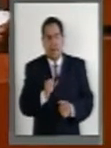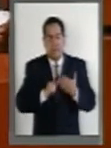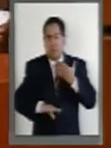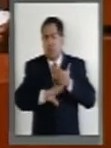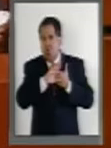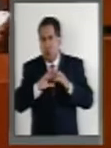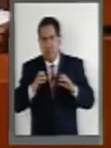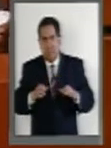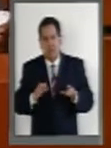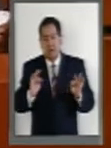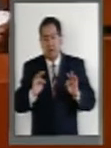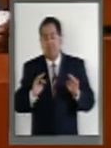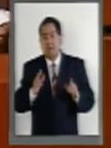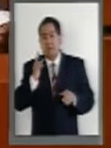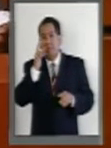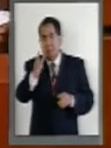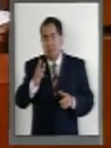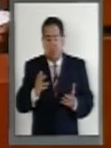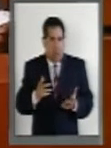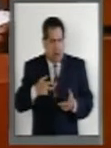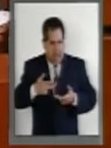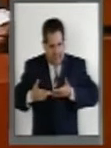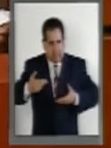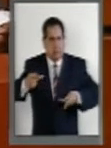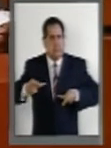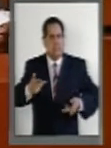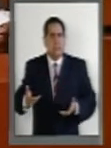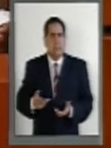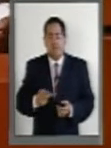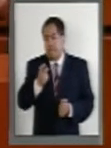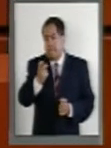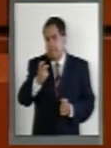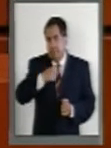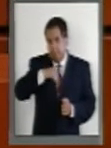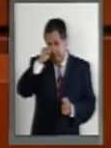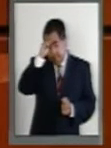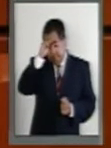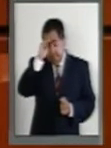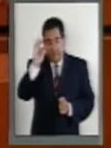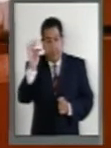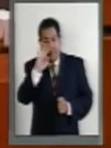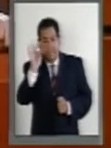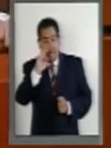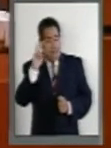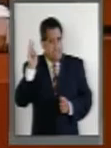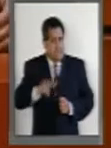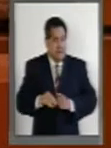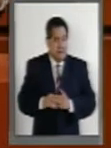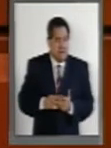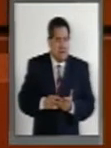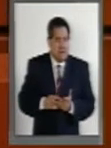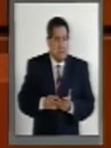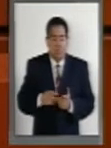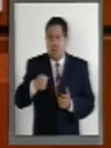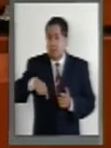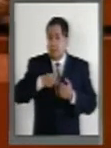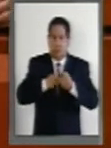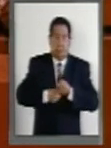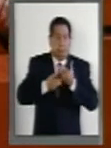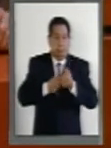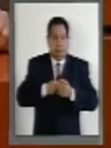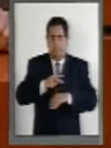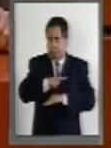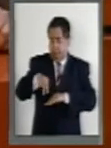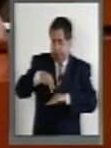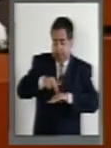discriminatoria que utiliza con los mexicanos. Por eso, si la intención de verdad de lo que se ha manifestado en esta